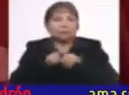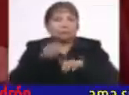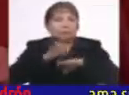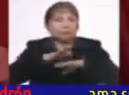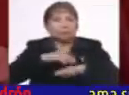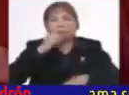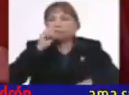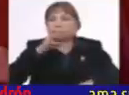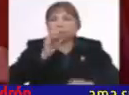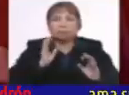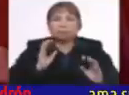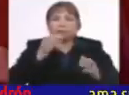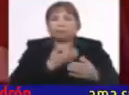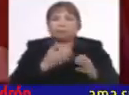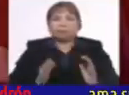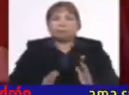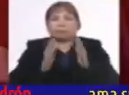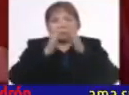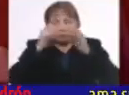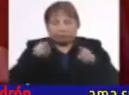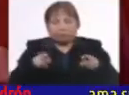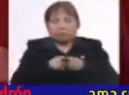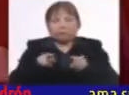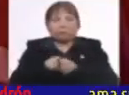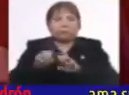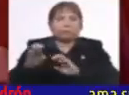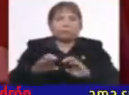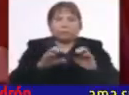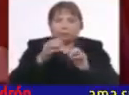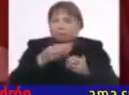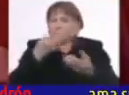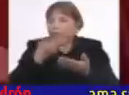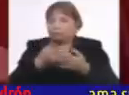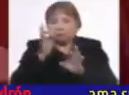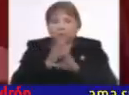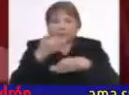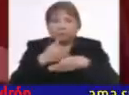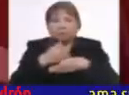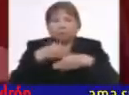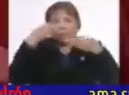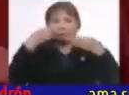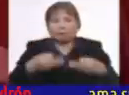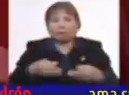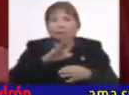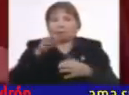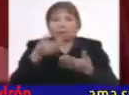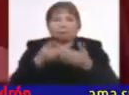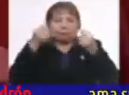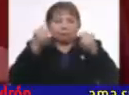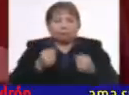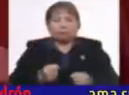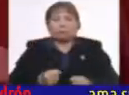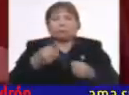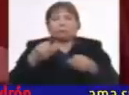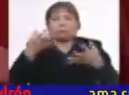al congreso de la república para que haga lo mismo para que conforme a sus atribuciones tome las decisiones